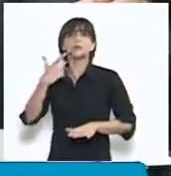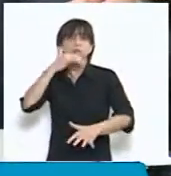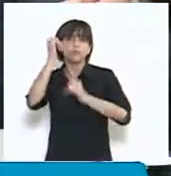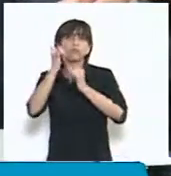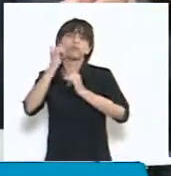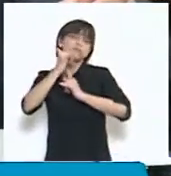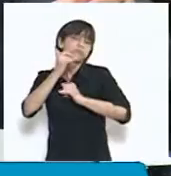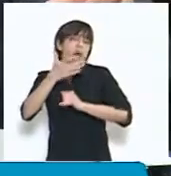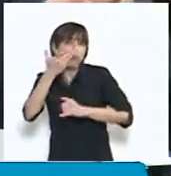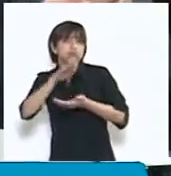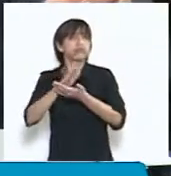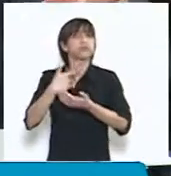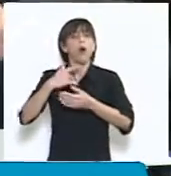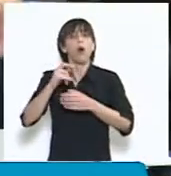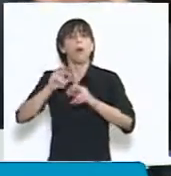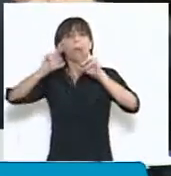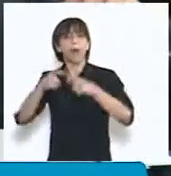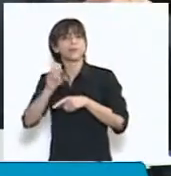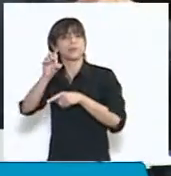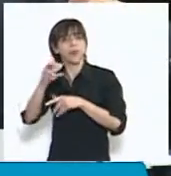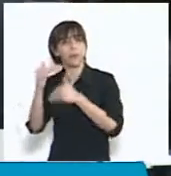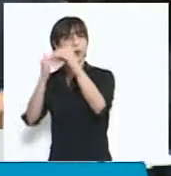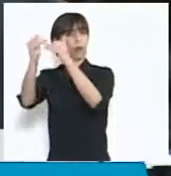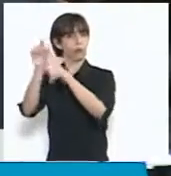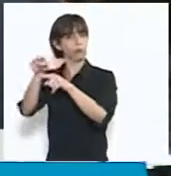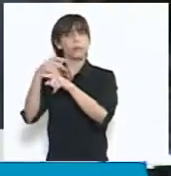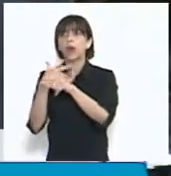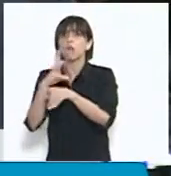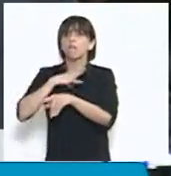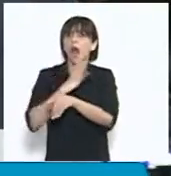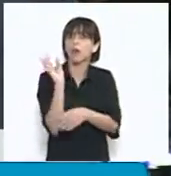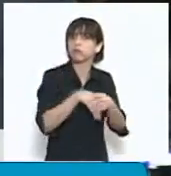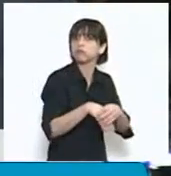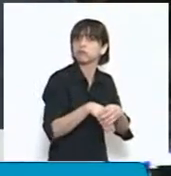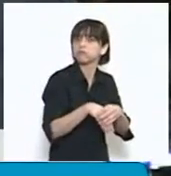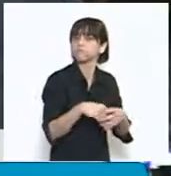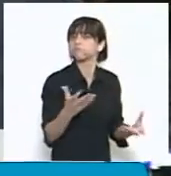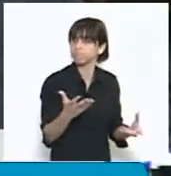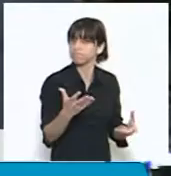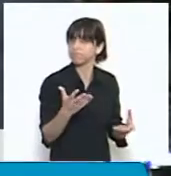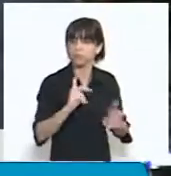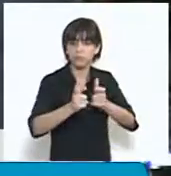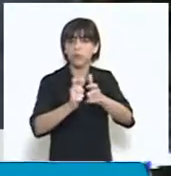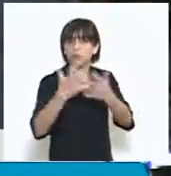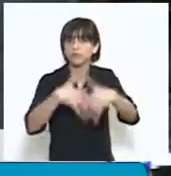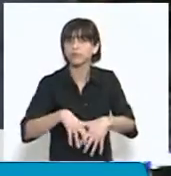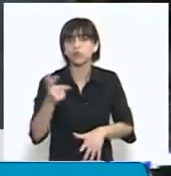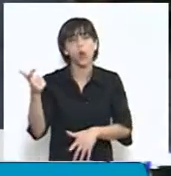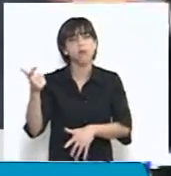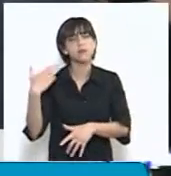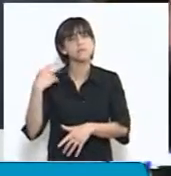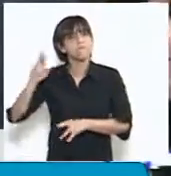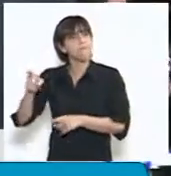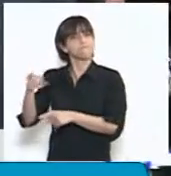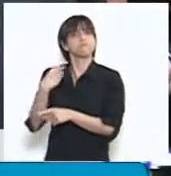Progresar, pero no lo incorporó en la movilidad. Y ha sido un grave error, es